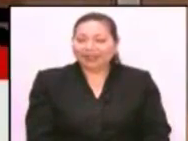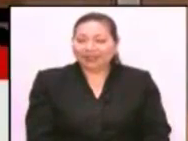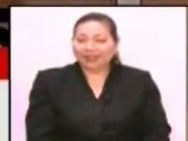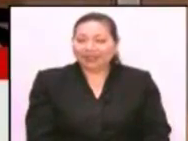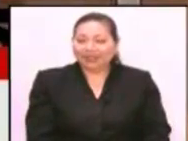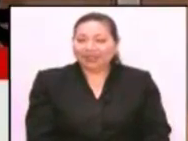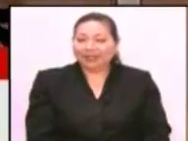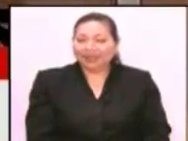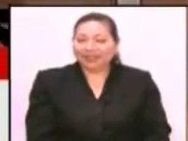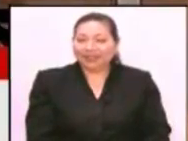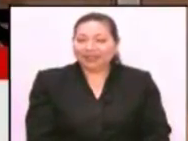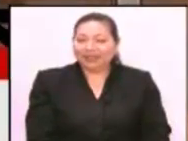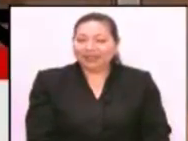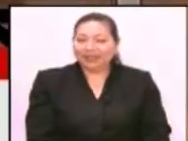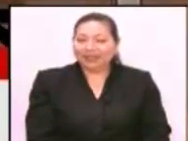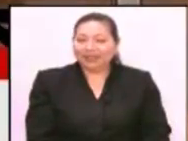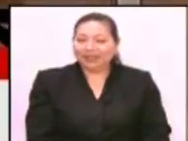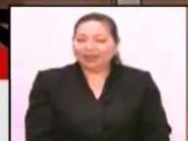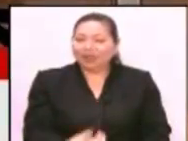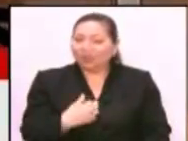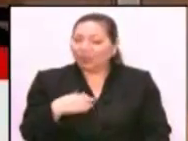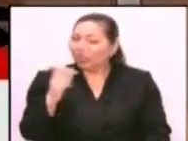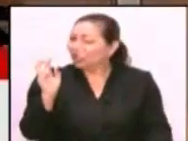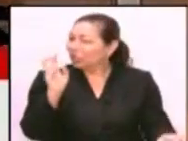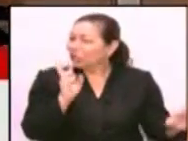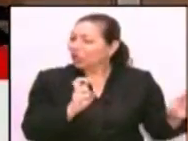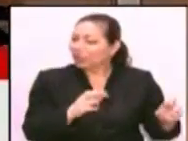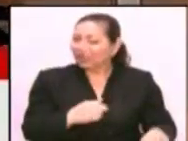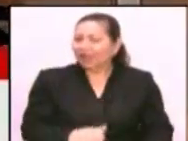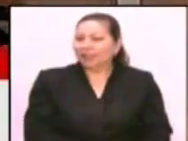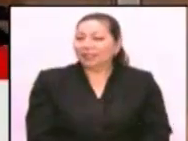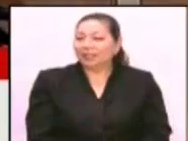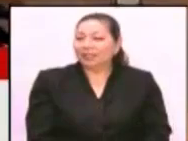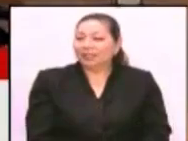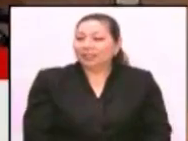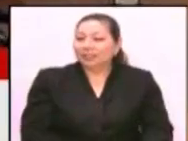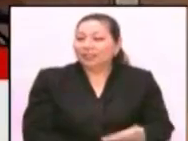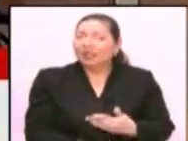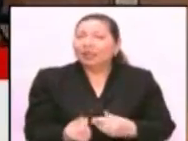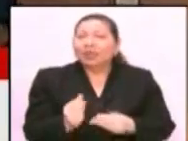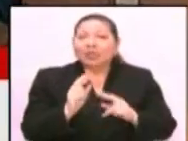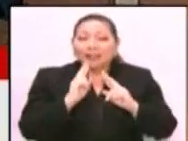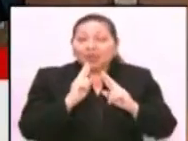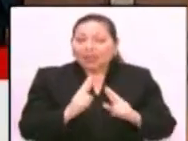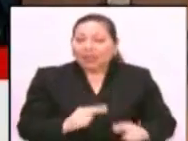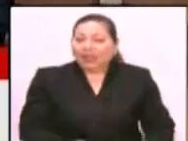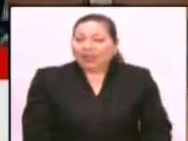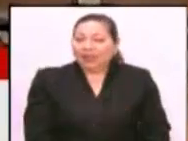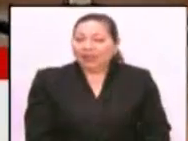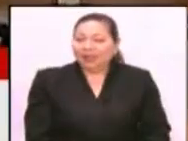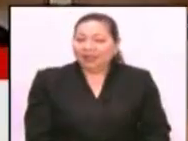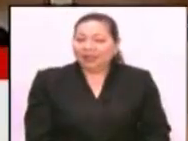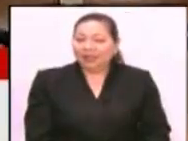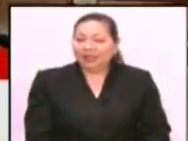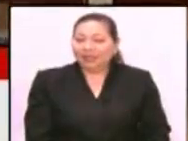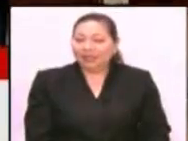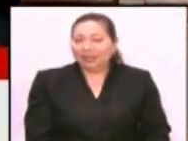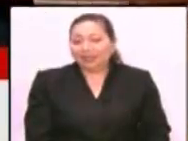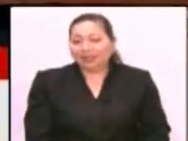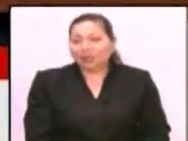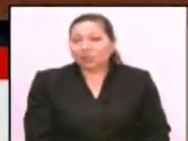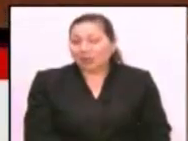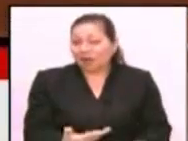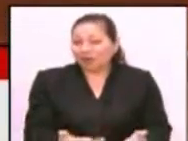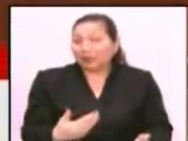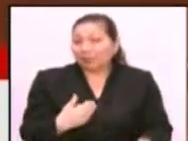tengo una duda. La financiación en base a resultados, digamos, una